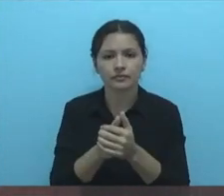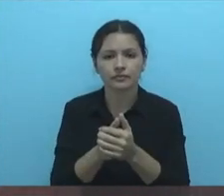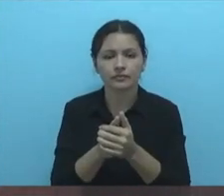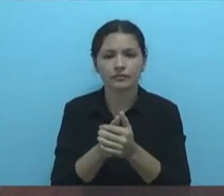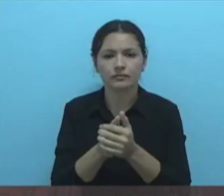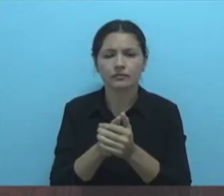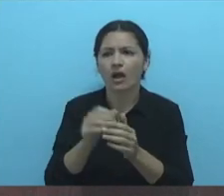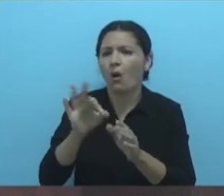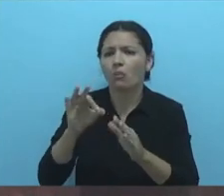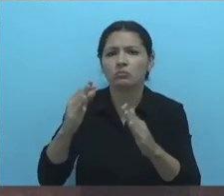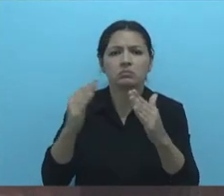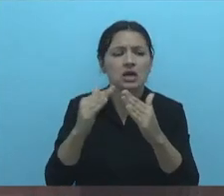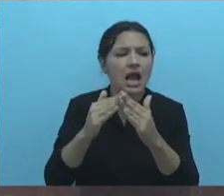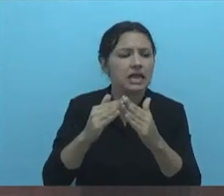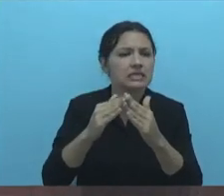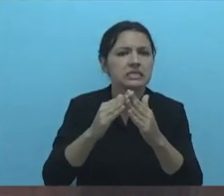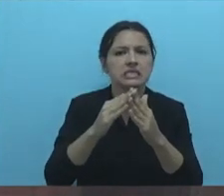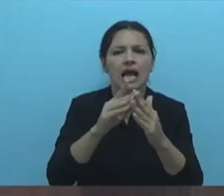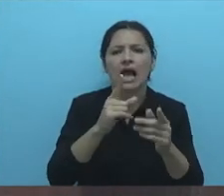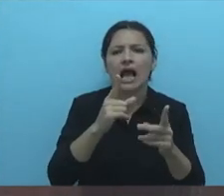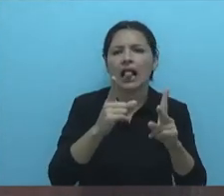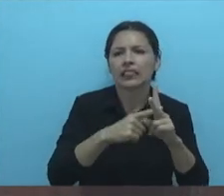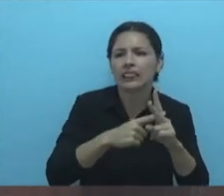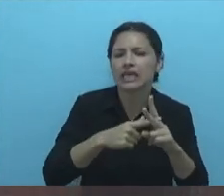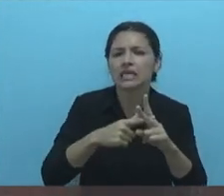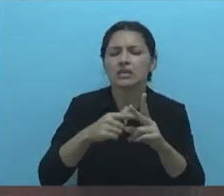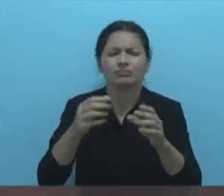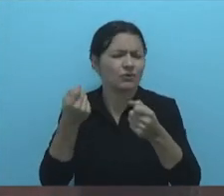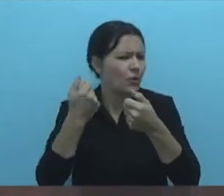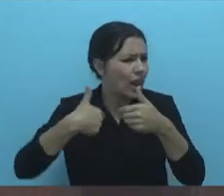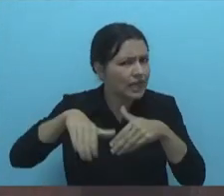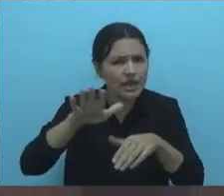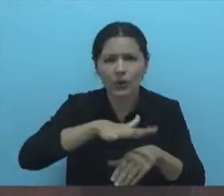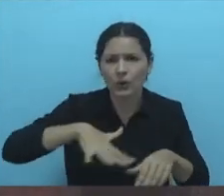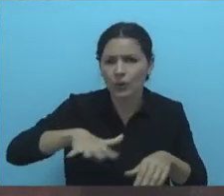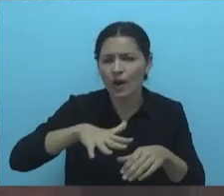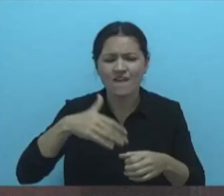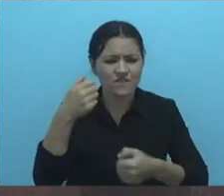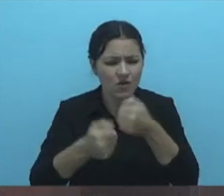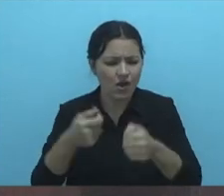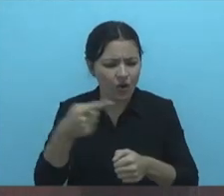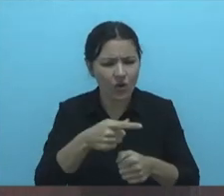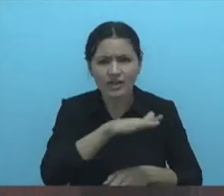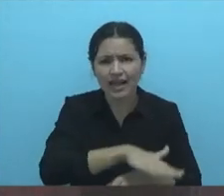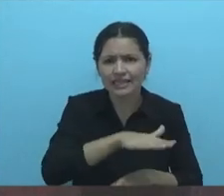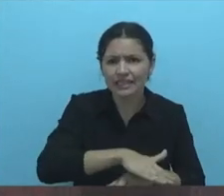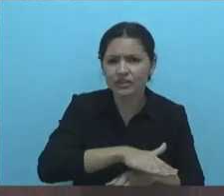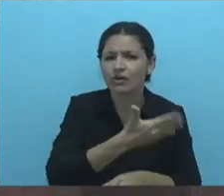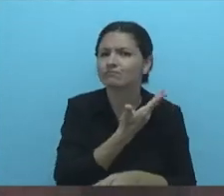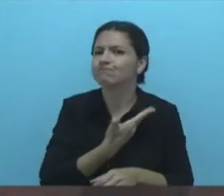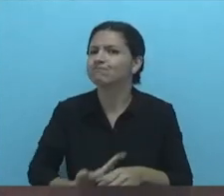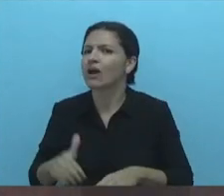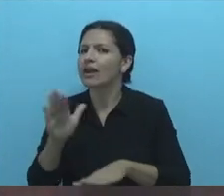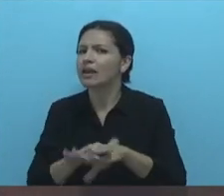del del tío o del padrino en la casa del amigo del padre cuando se cometen cualquier institución el estado tiene la obligación de